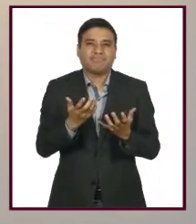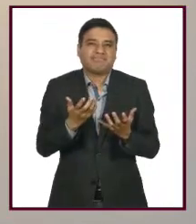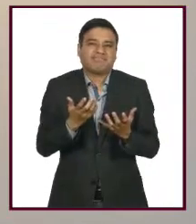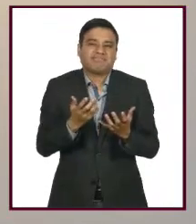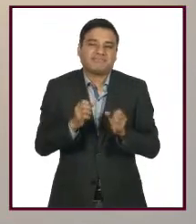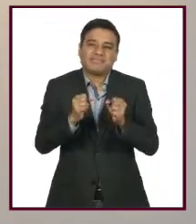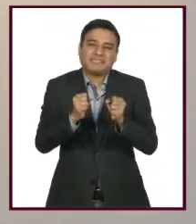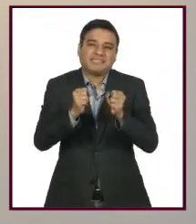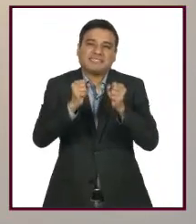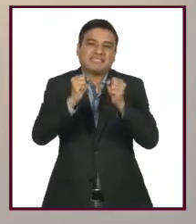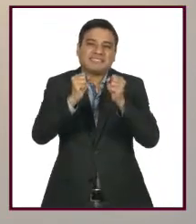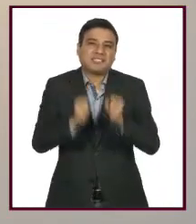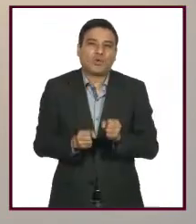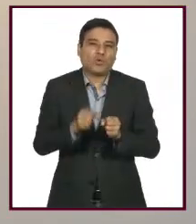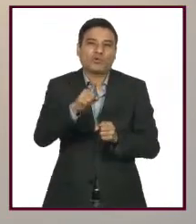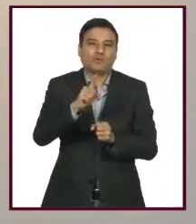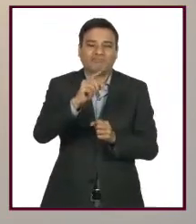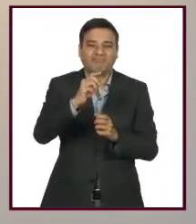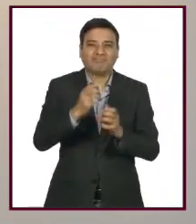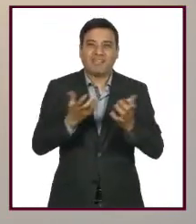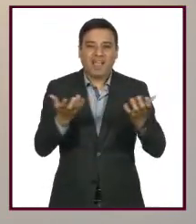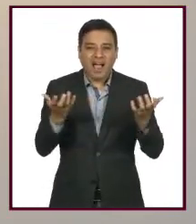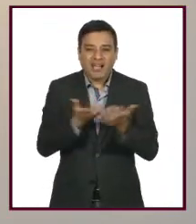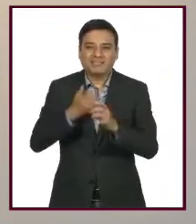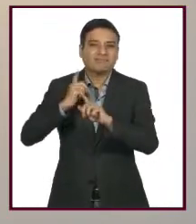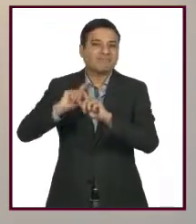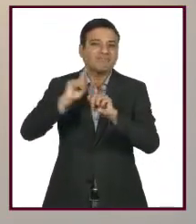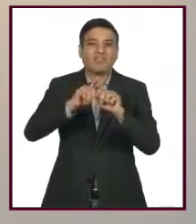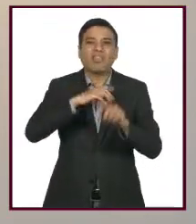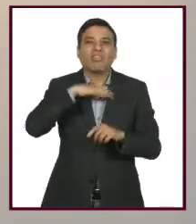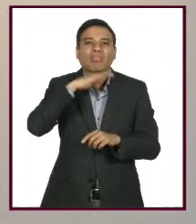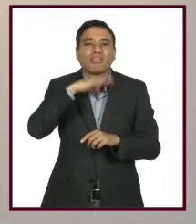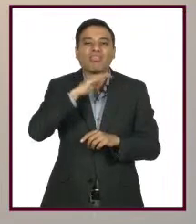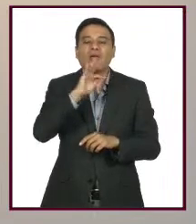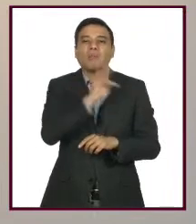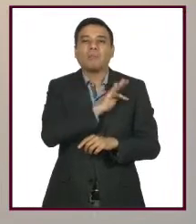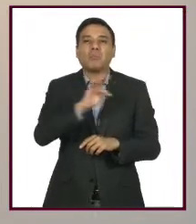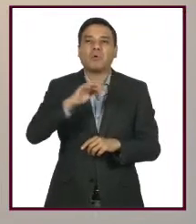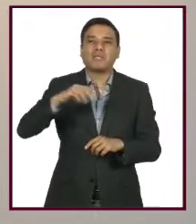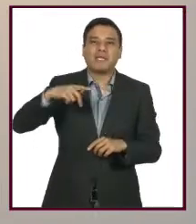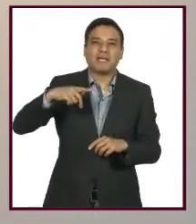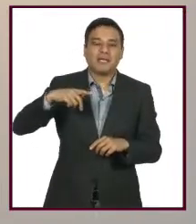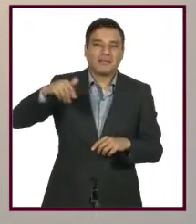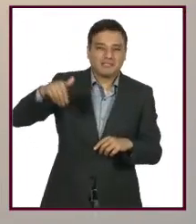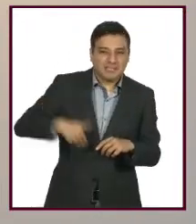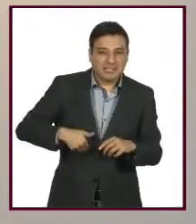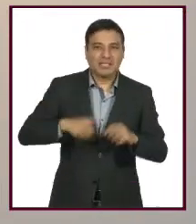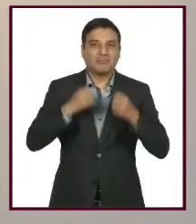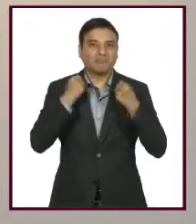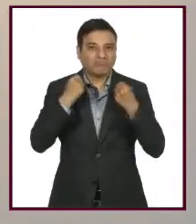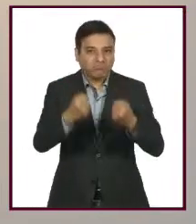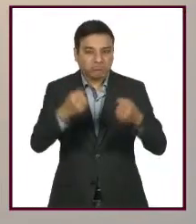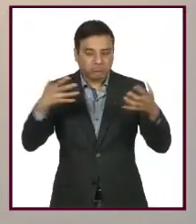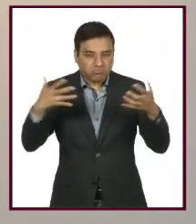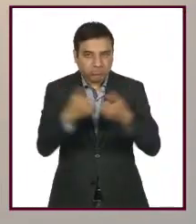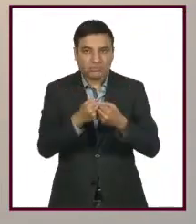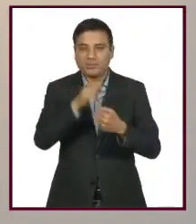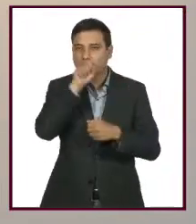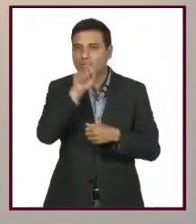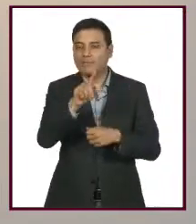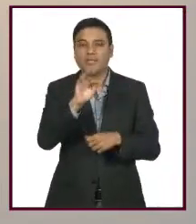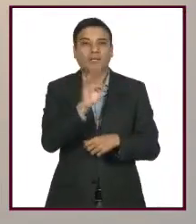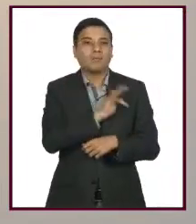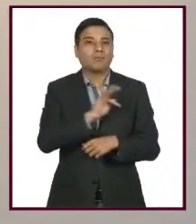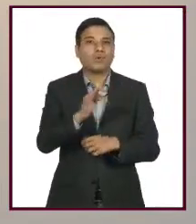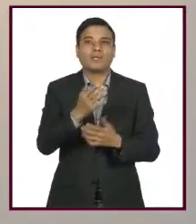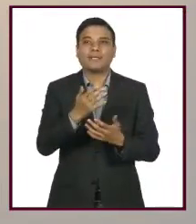fuera de nuestros 5 sentidos, ¿no? Que nos puedan poner en riesgo, como tener accidentes, no sé, de tránsito, como las